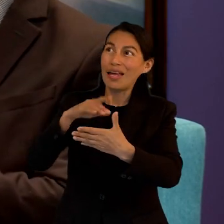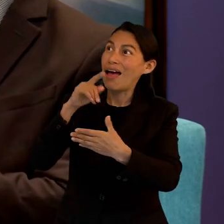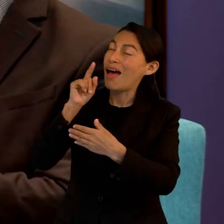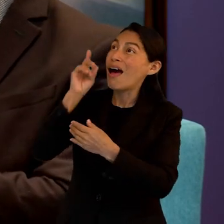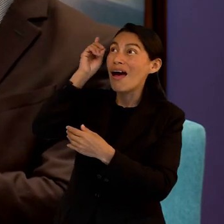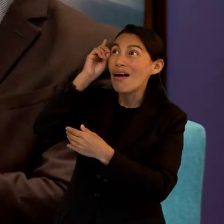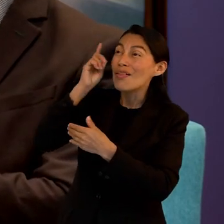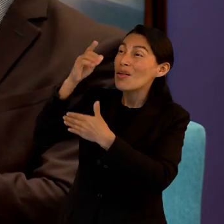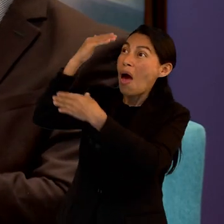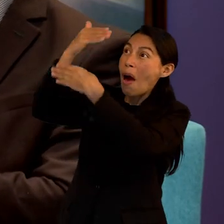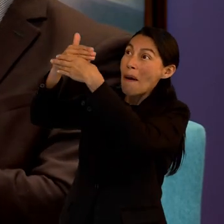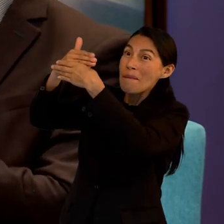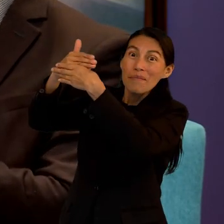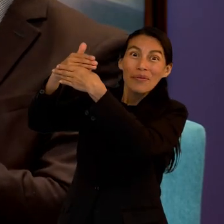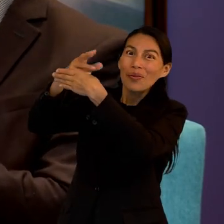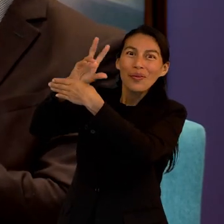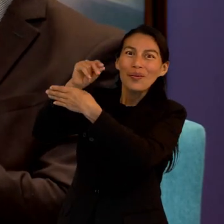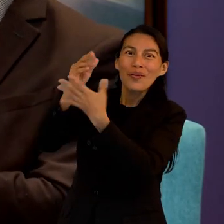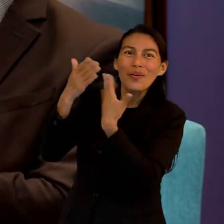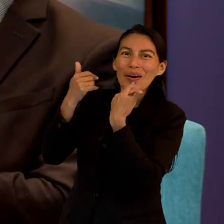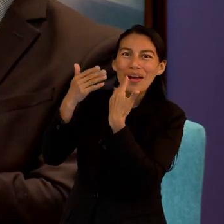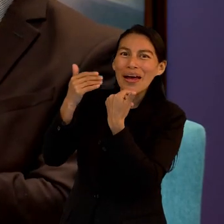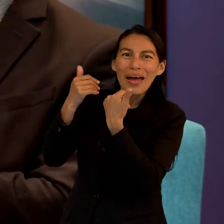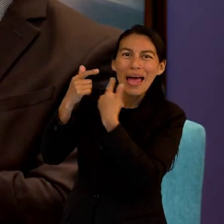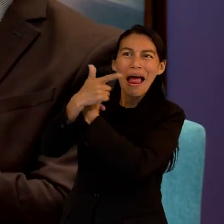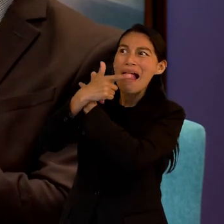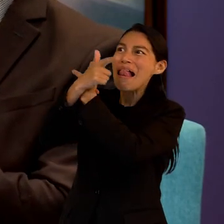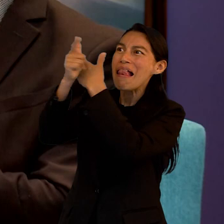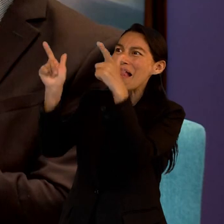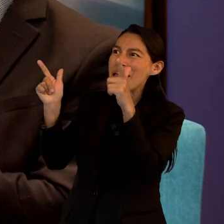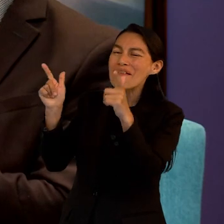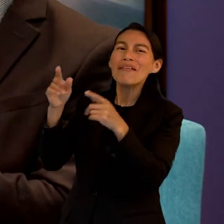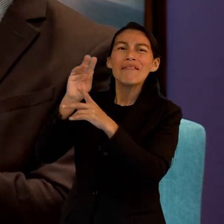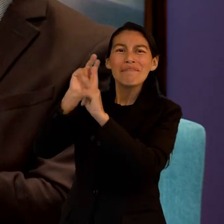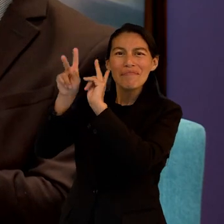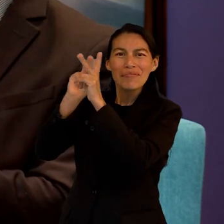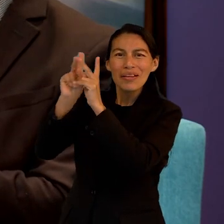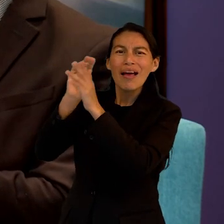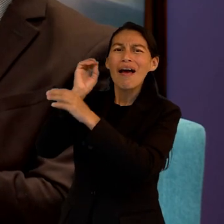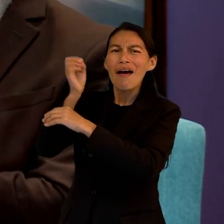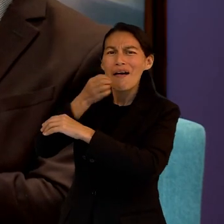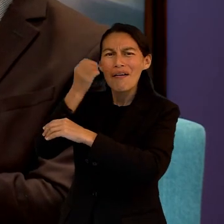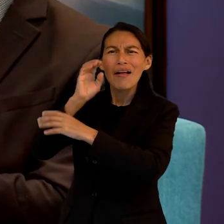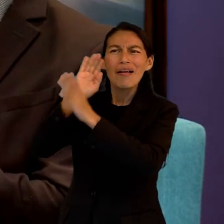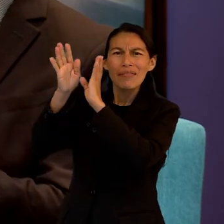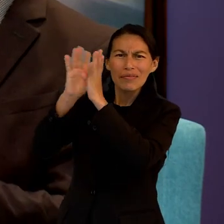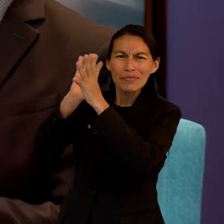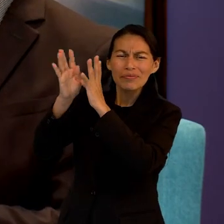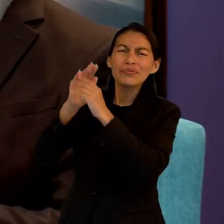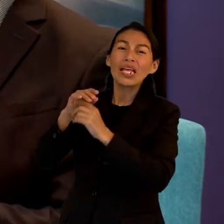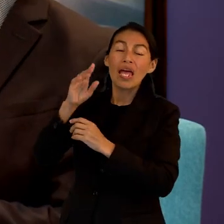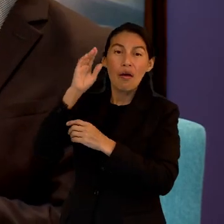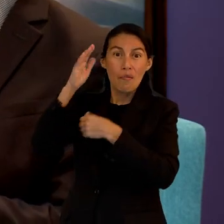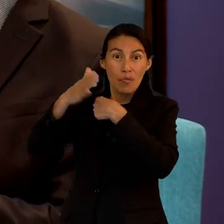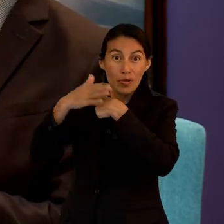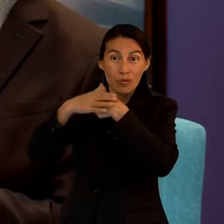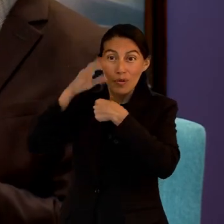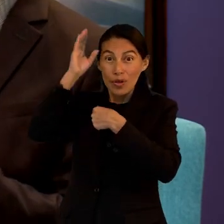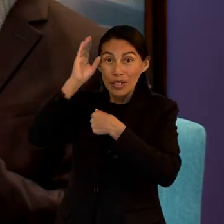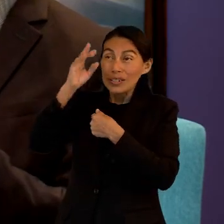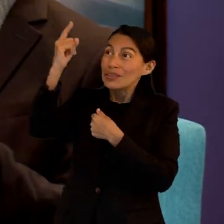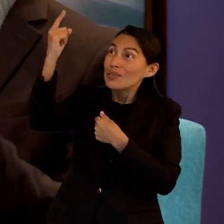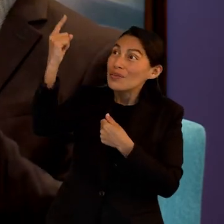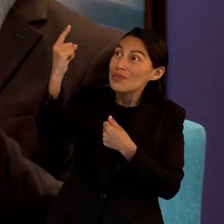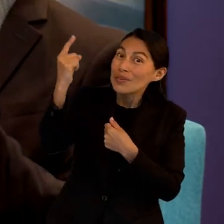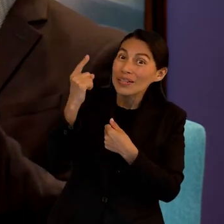gracias a la venida de jesús y ahí a su a su ascensión que menciona nuestra elección y